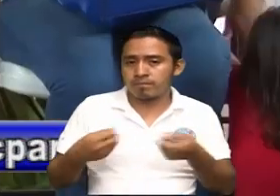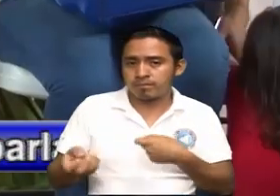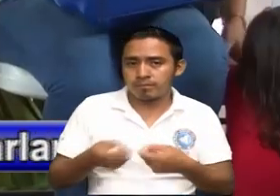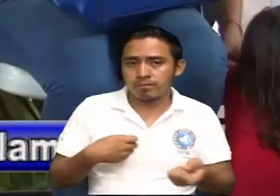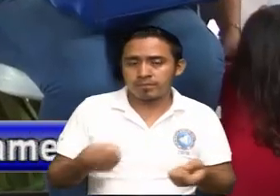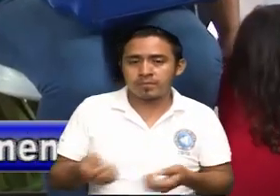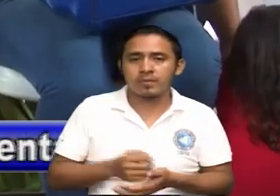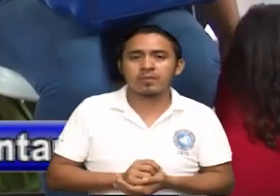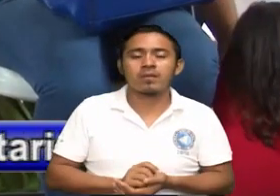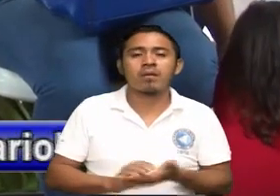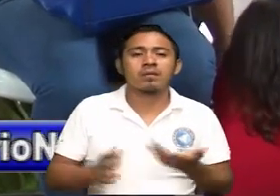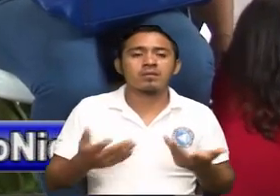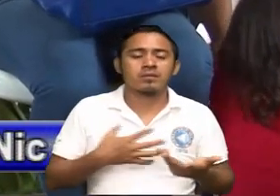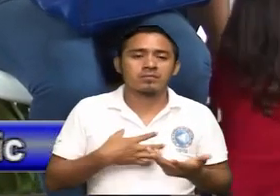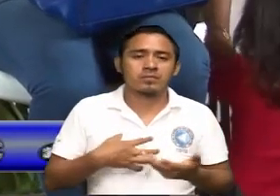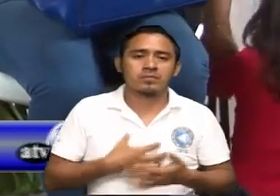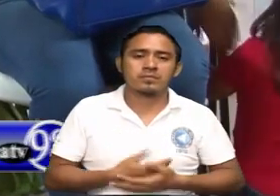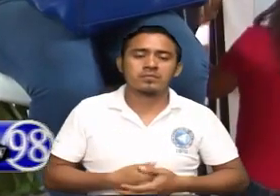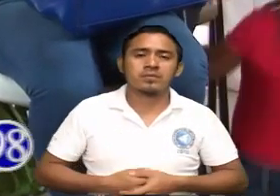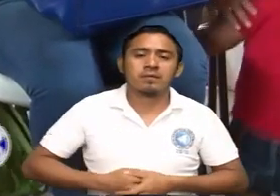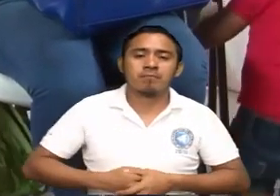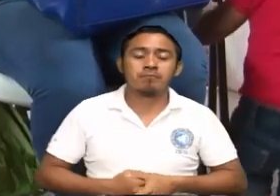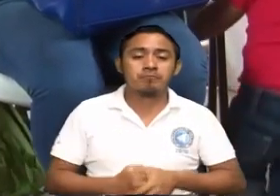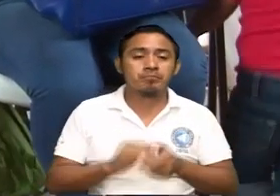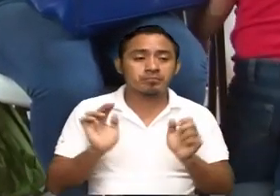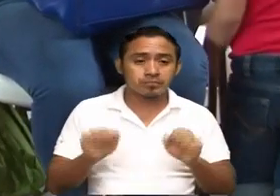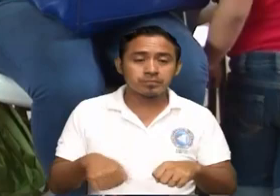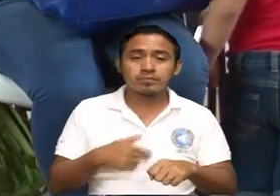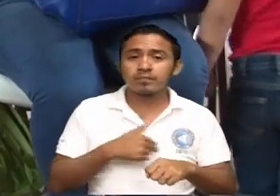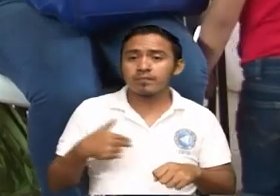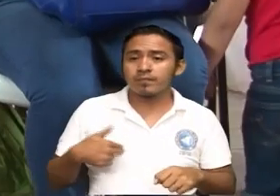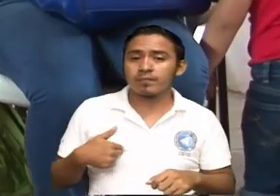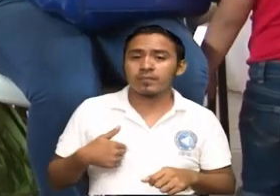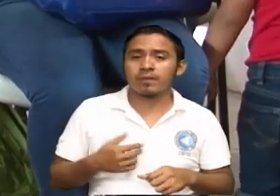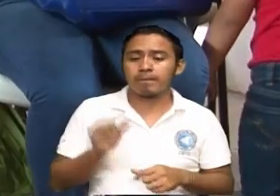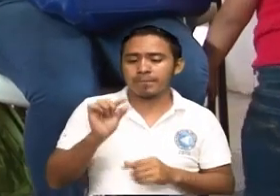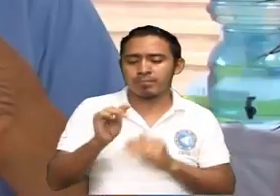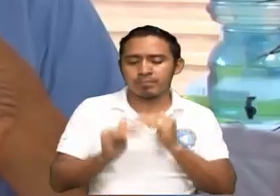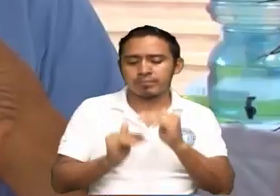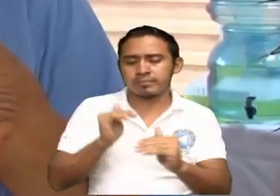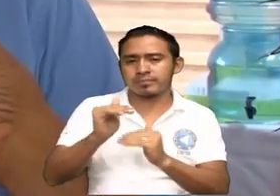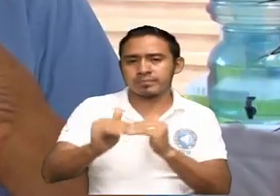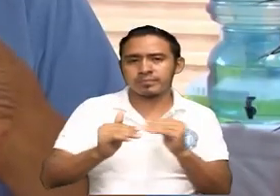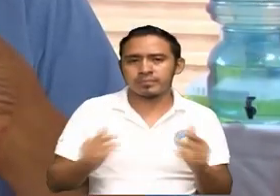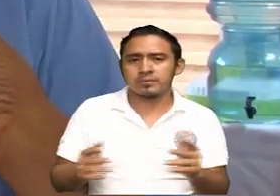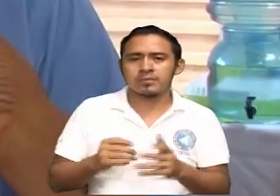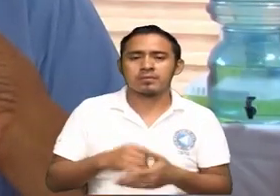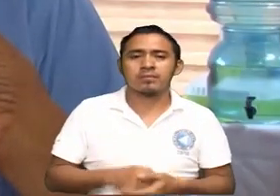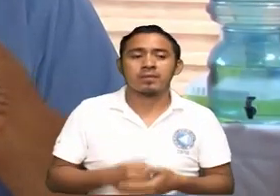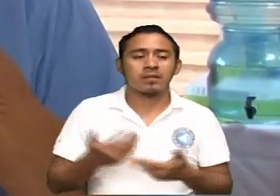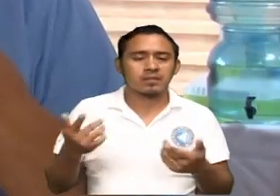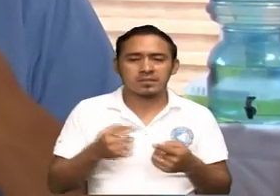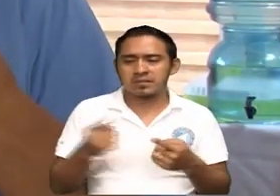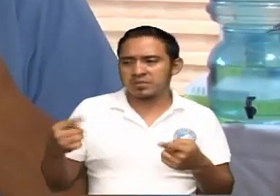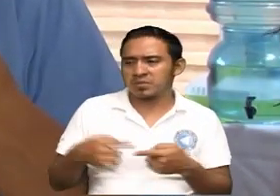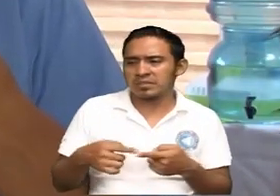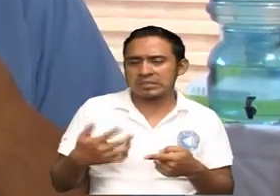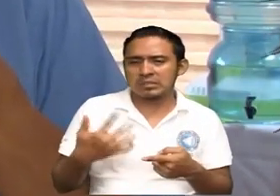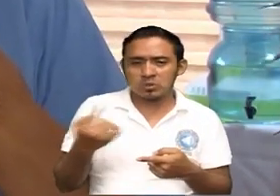al mercado, ¿verdad? Y para que ellos puedan poco a poco quitándose de la intermediario, que puedan